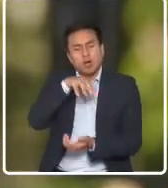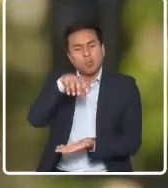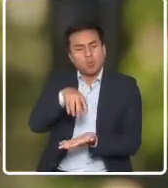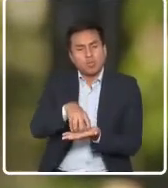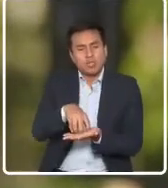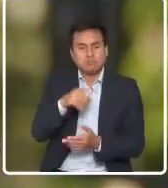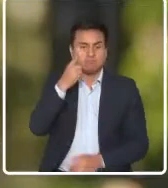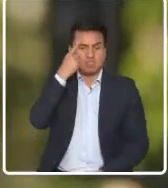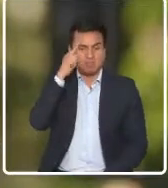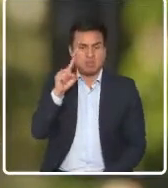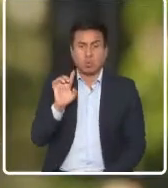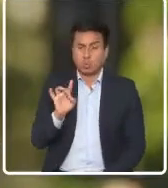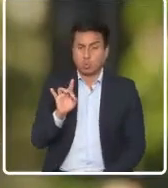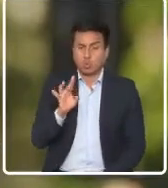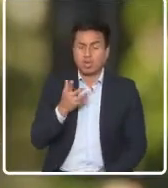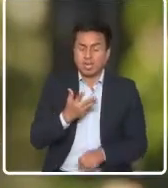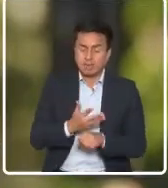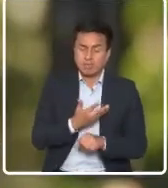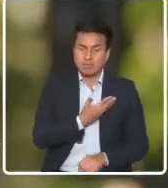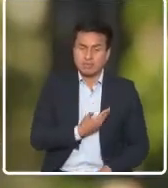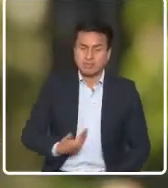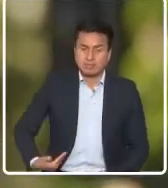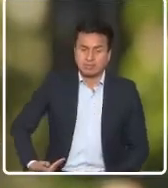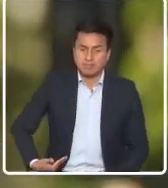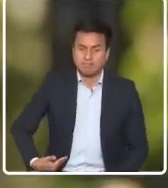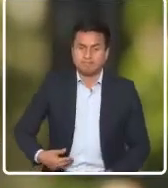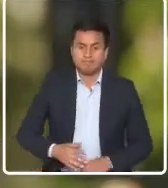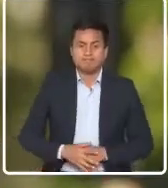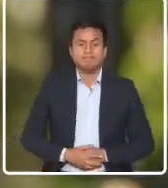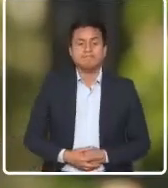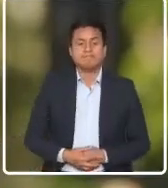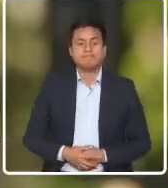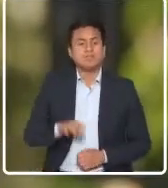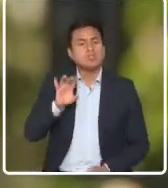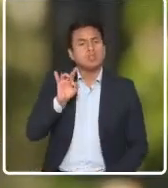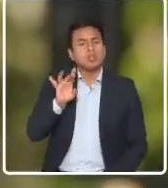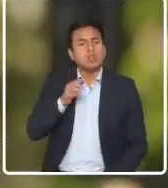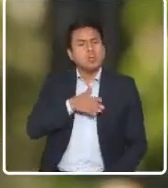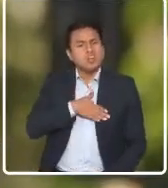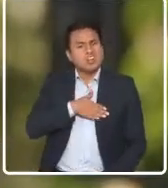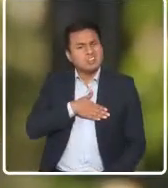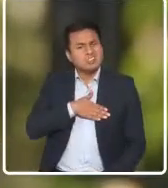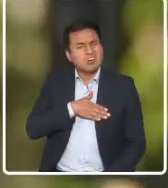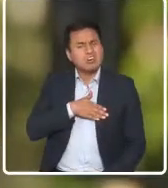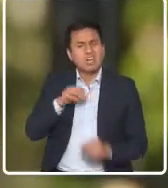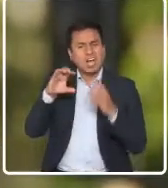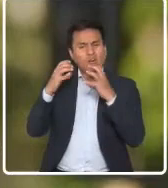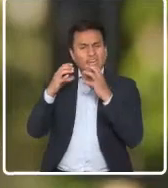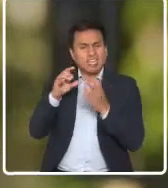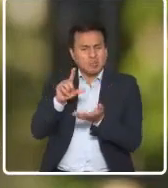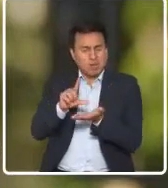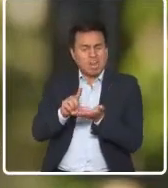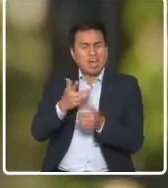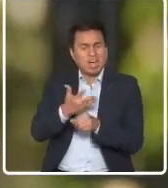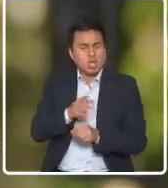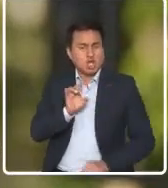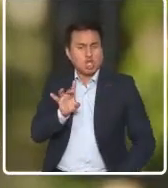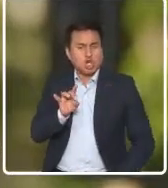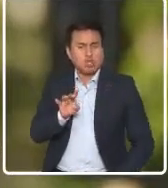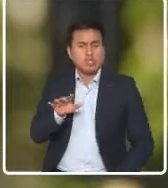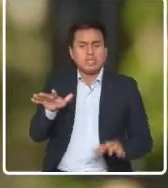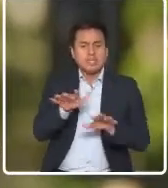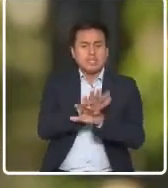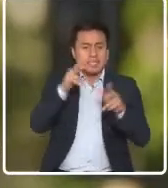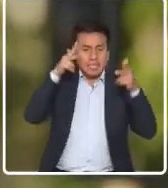embargo, hay un dolor, presidente. Hay un dolor en el corazón de Cauquenes, el